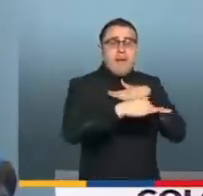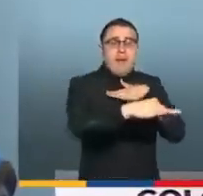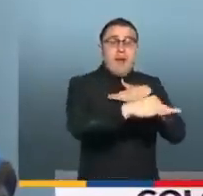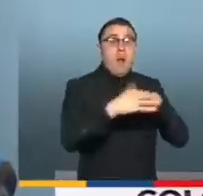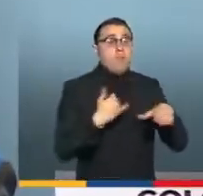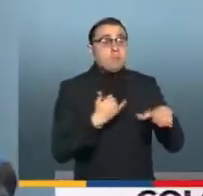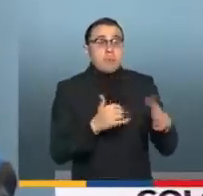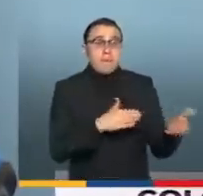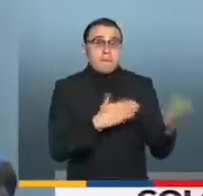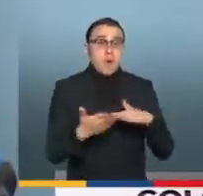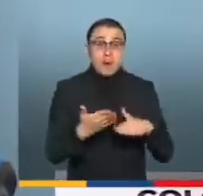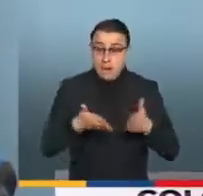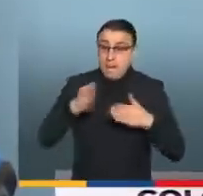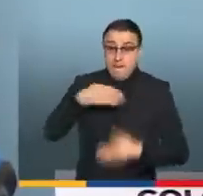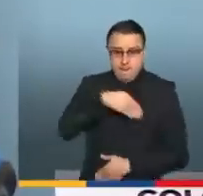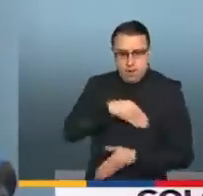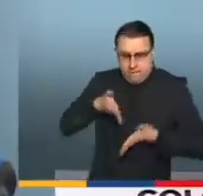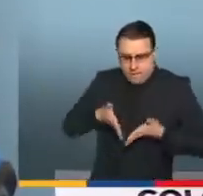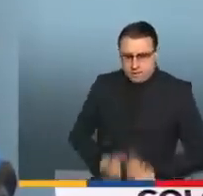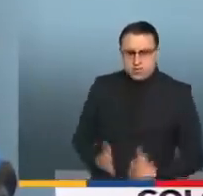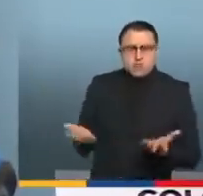Bolívar era venezolano